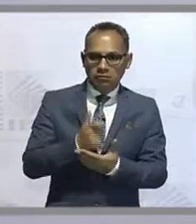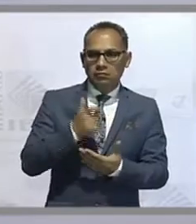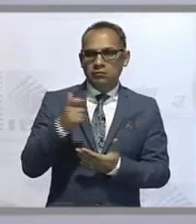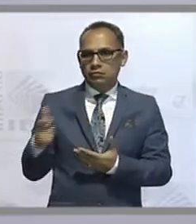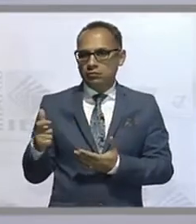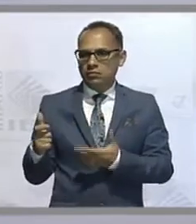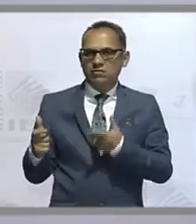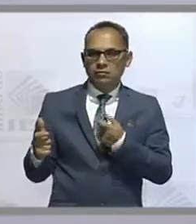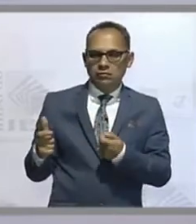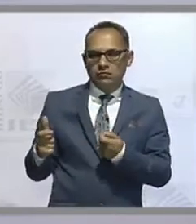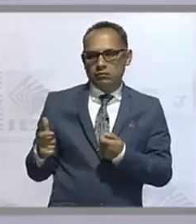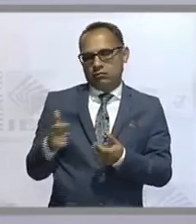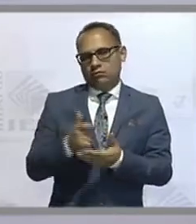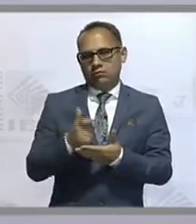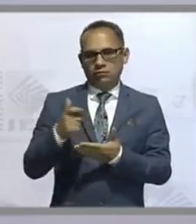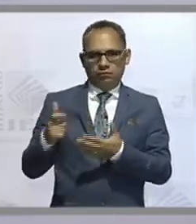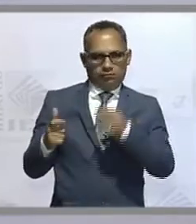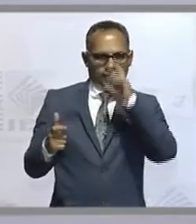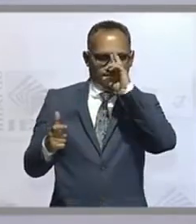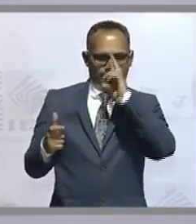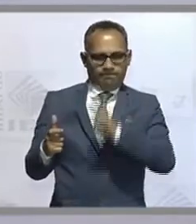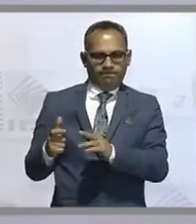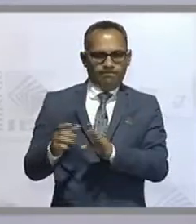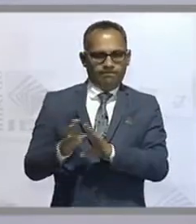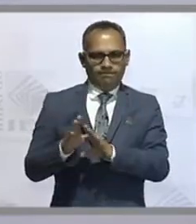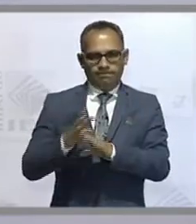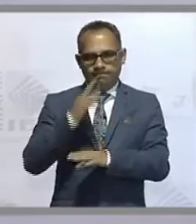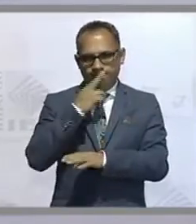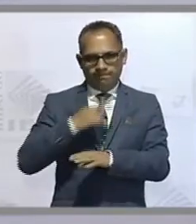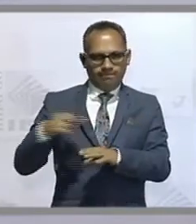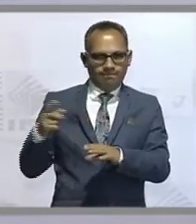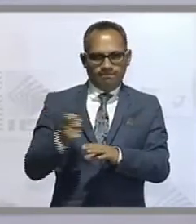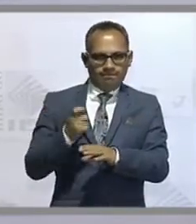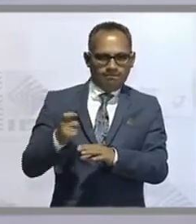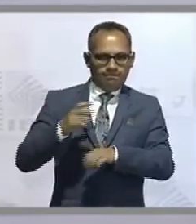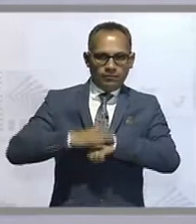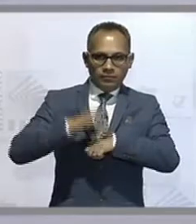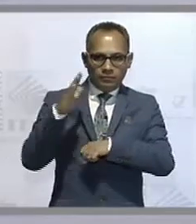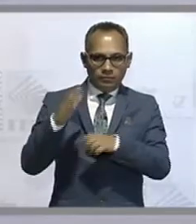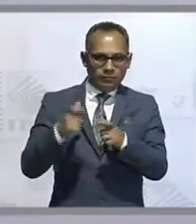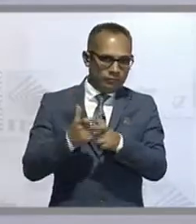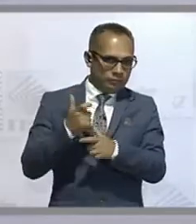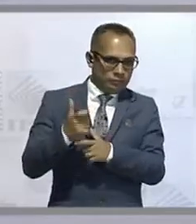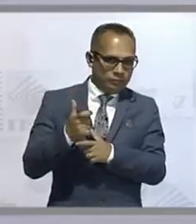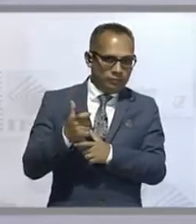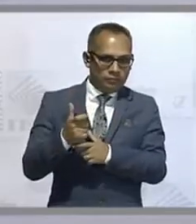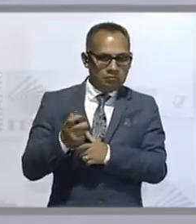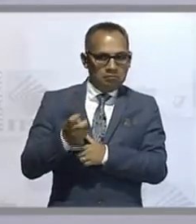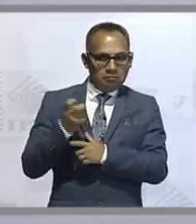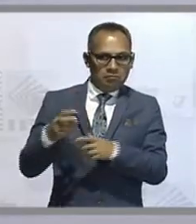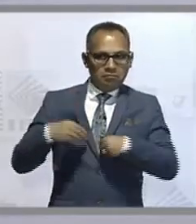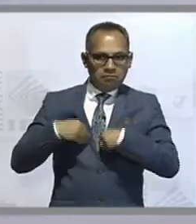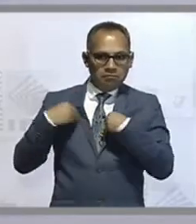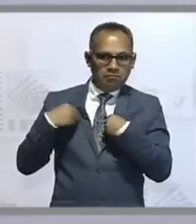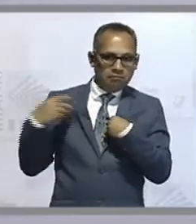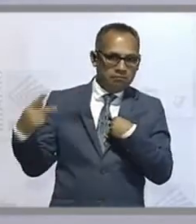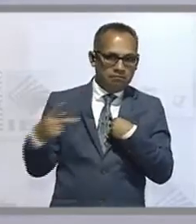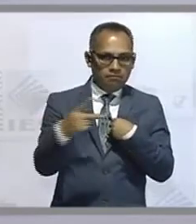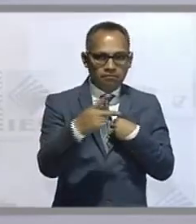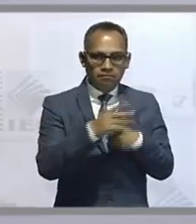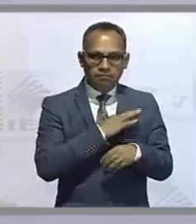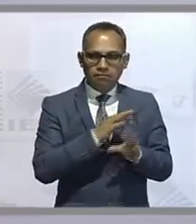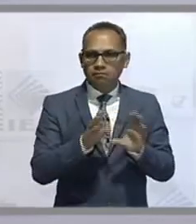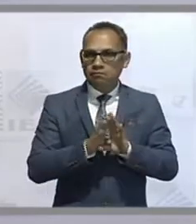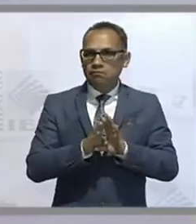digno se modificará se aumentará el salario mínimo garantizando la vida digna de todos los hidalguenses